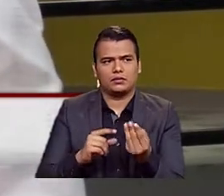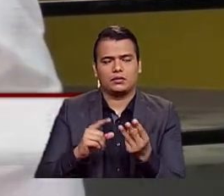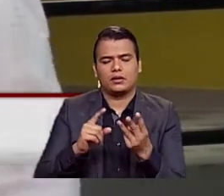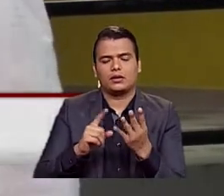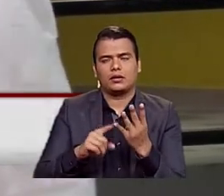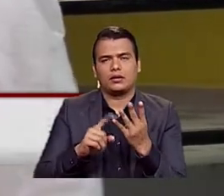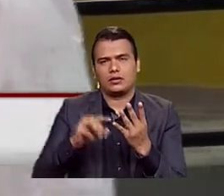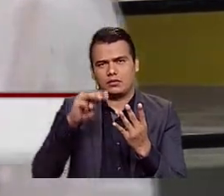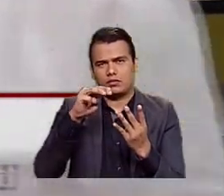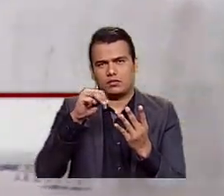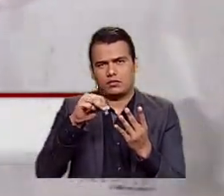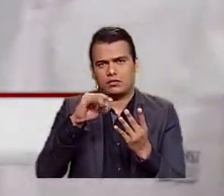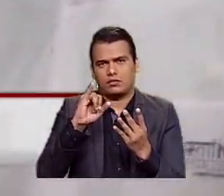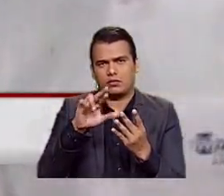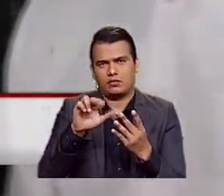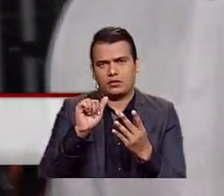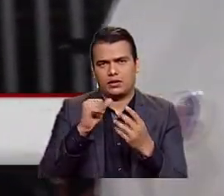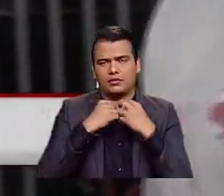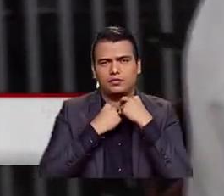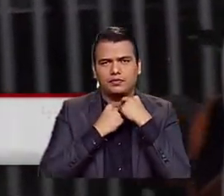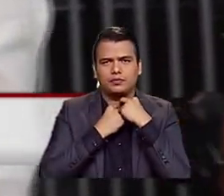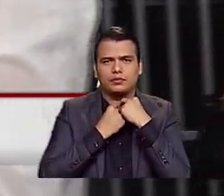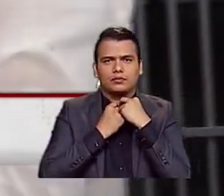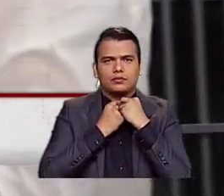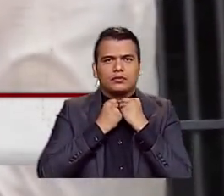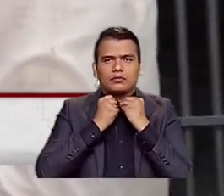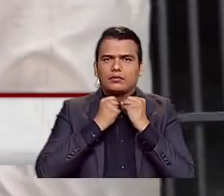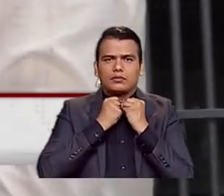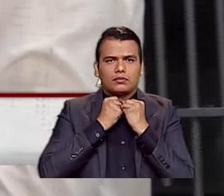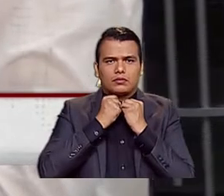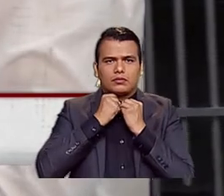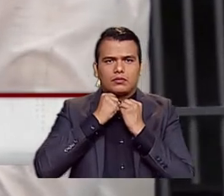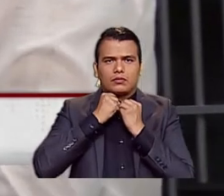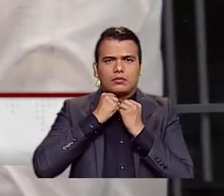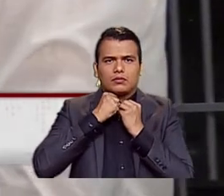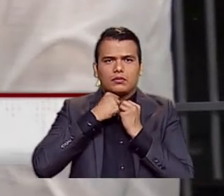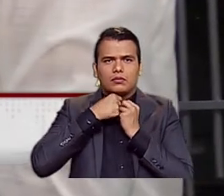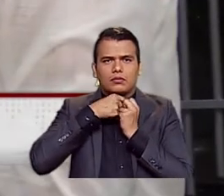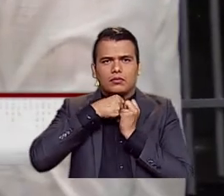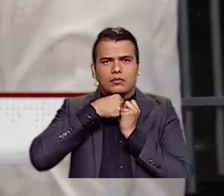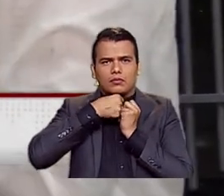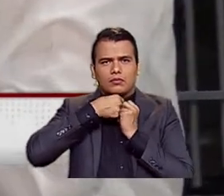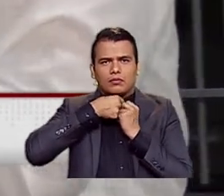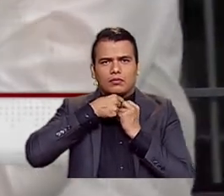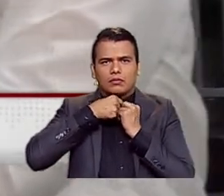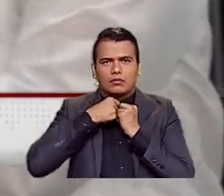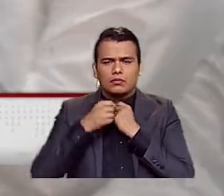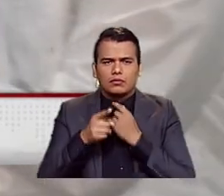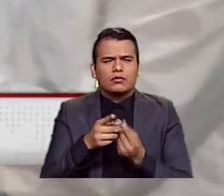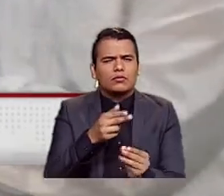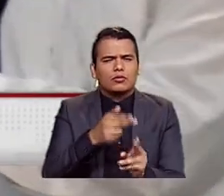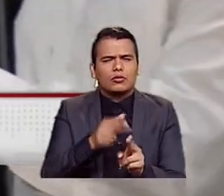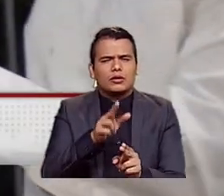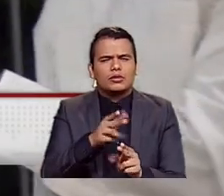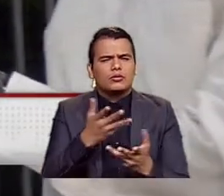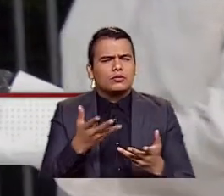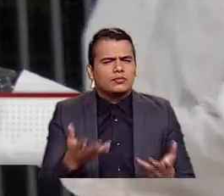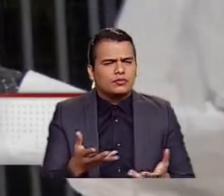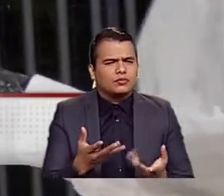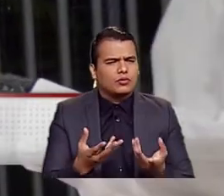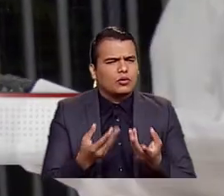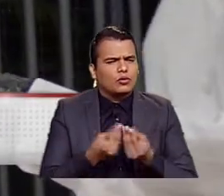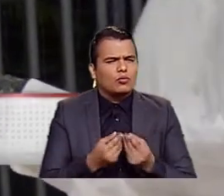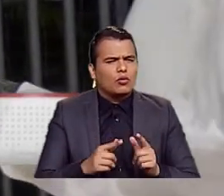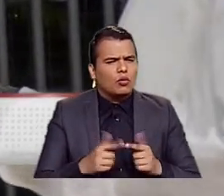Mira. Hacia mi derecha, Wander Mosquera. Rápidamente, su nombre completo y por qué partido. Wagner Mosquera